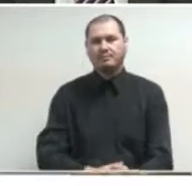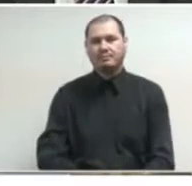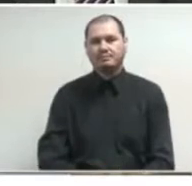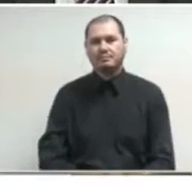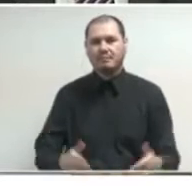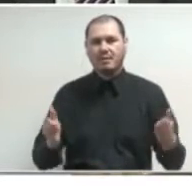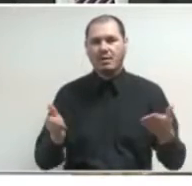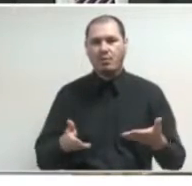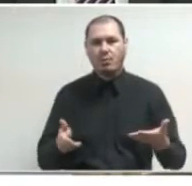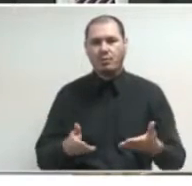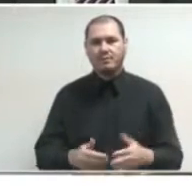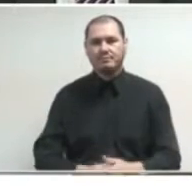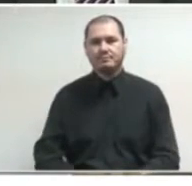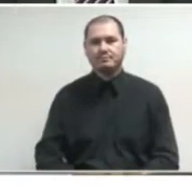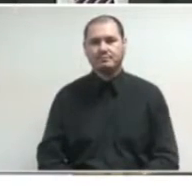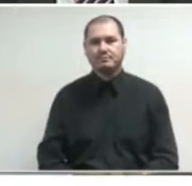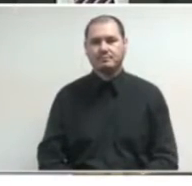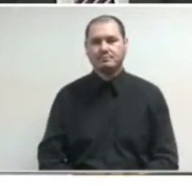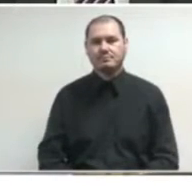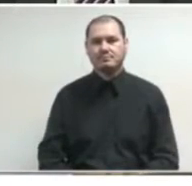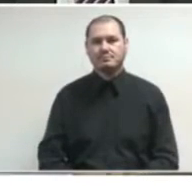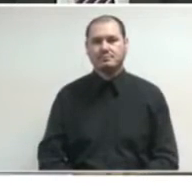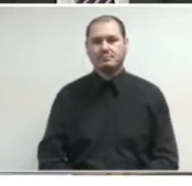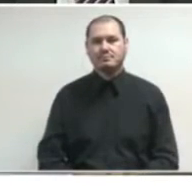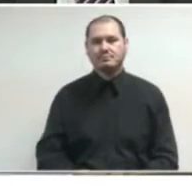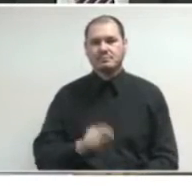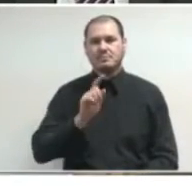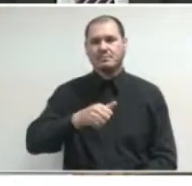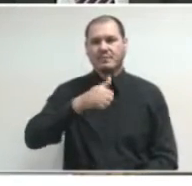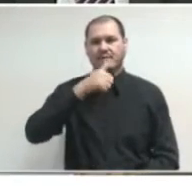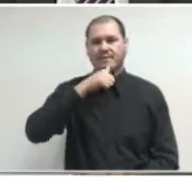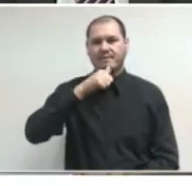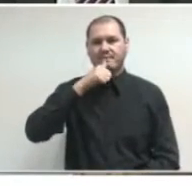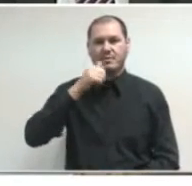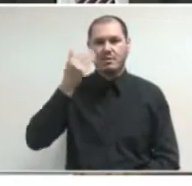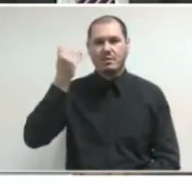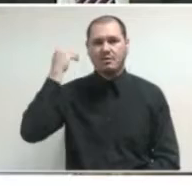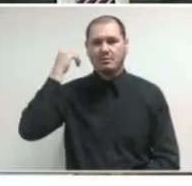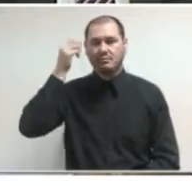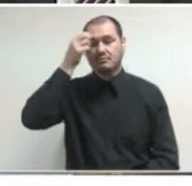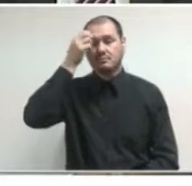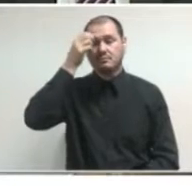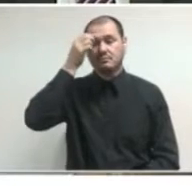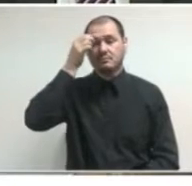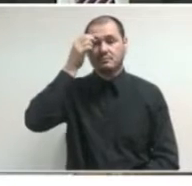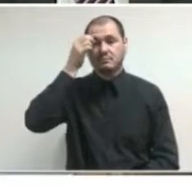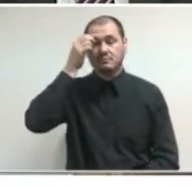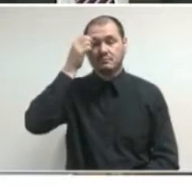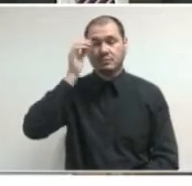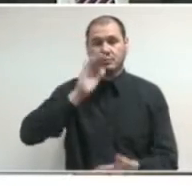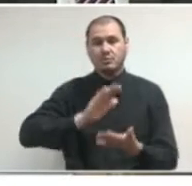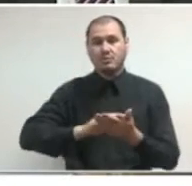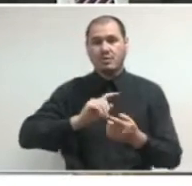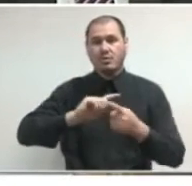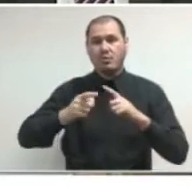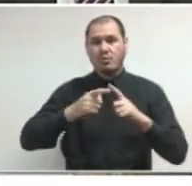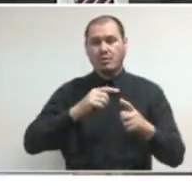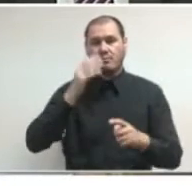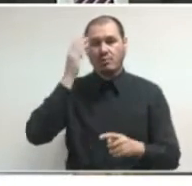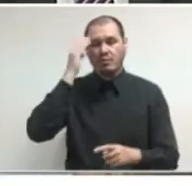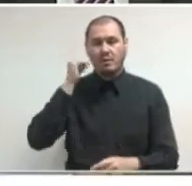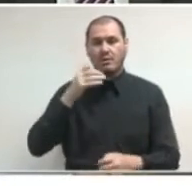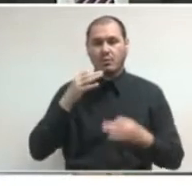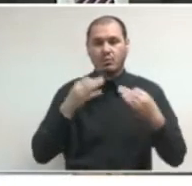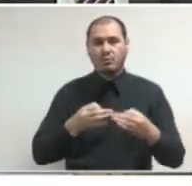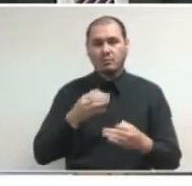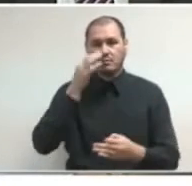Ahora, los anteriores estén en vigencia, los convenios en vigencia. Pues mi convenio ya recuerda que